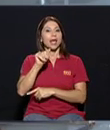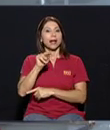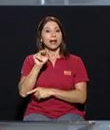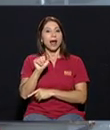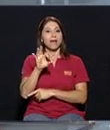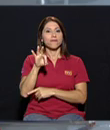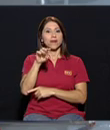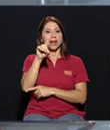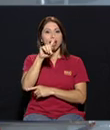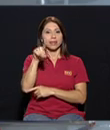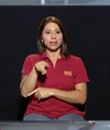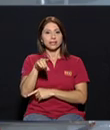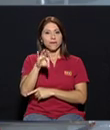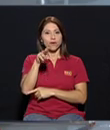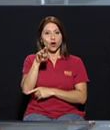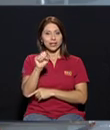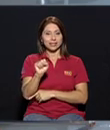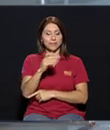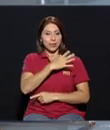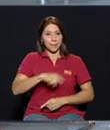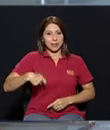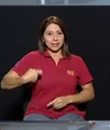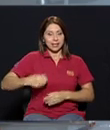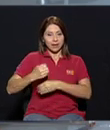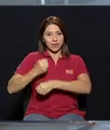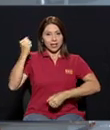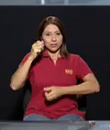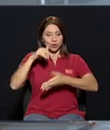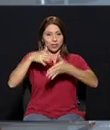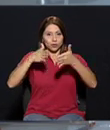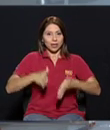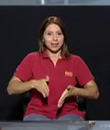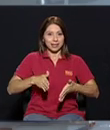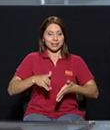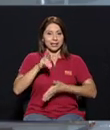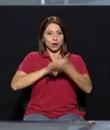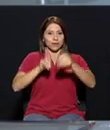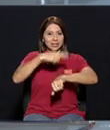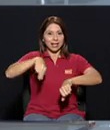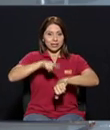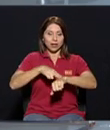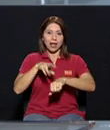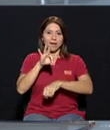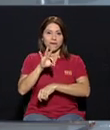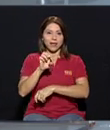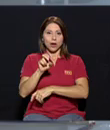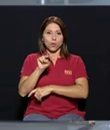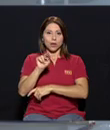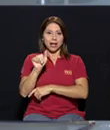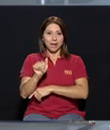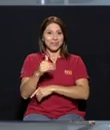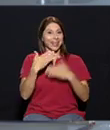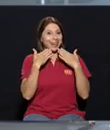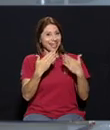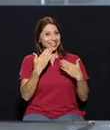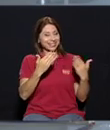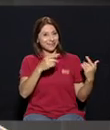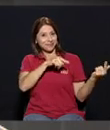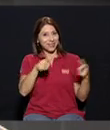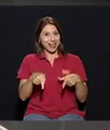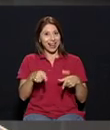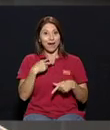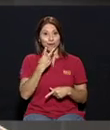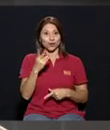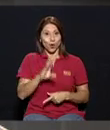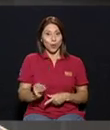Fernández Flores, quien es la presidenta de la Federación de Estudiantes de la Universidad Nacional, la FEUNA. Gracias, Diana, por estar con nosotros. La voz joven siempre es muy importante en estos temas.